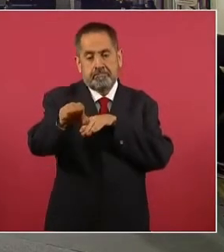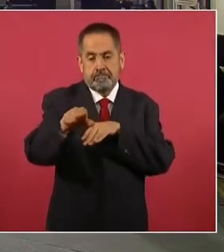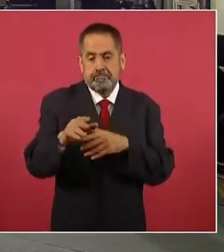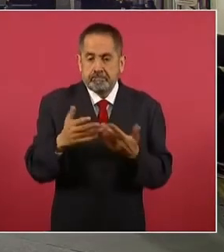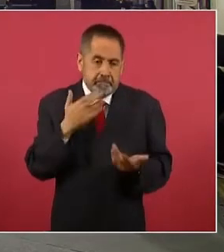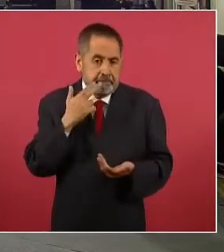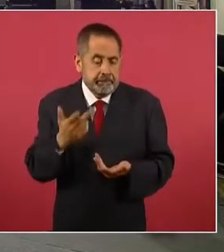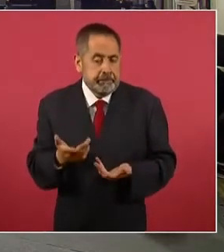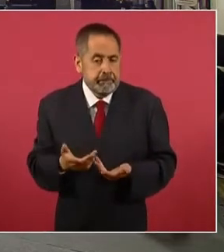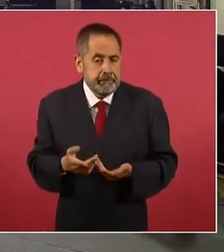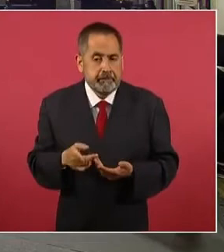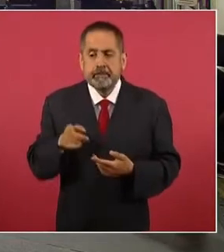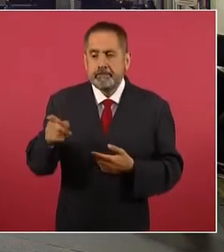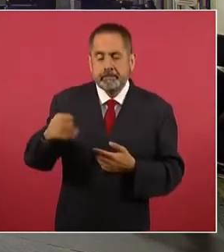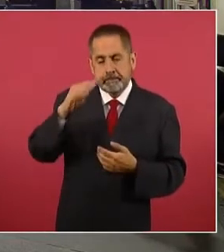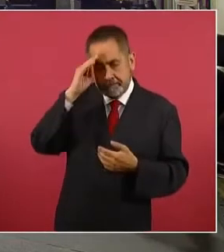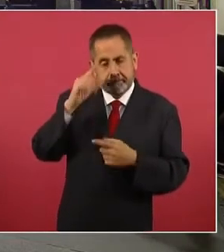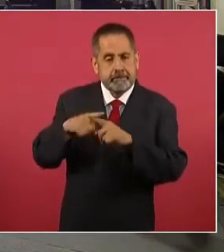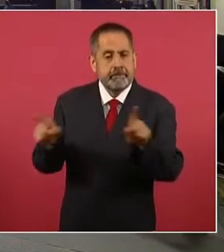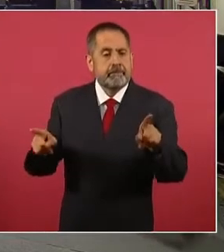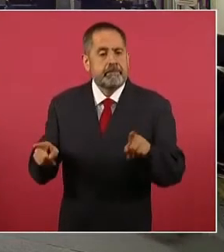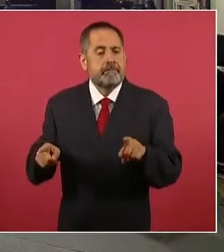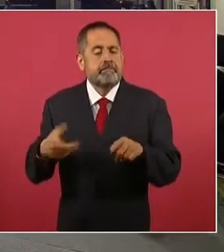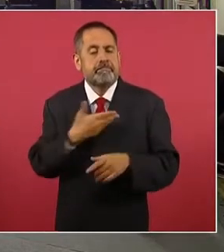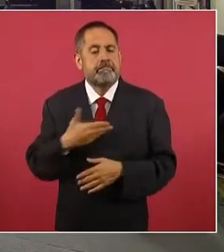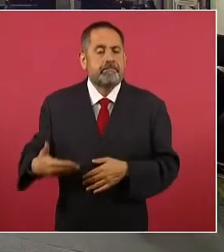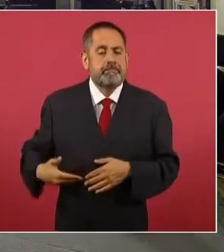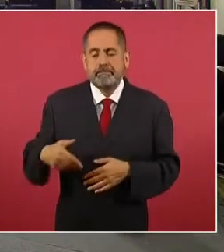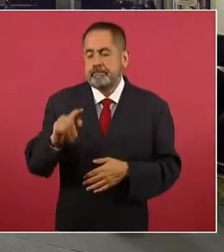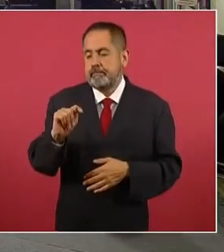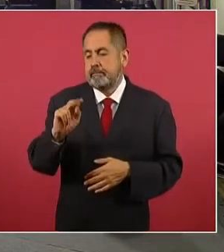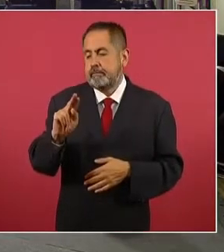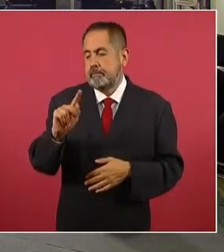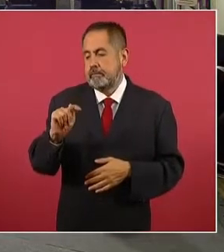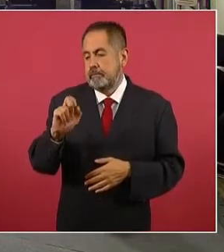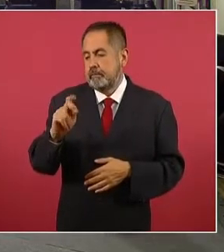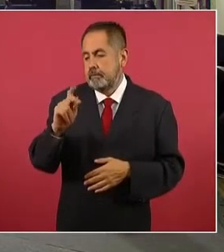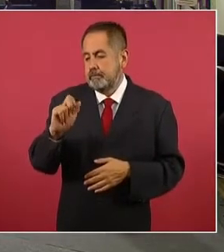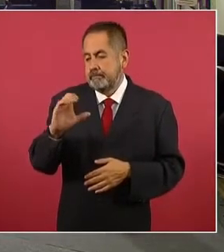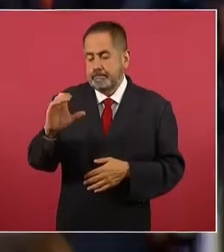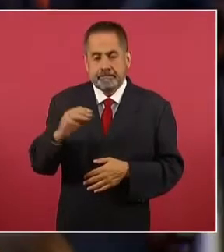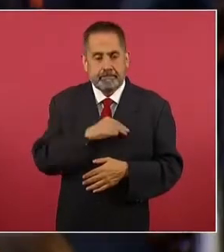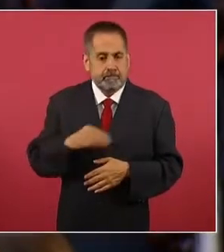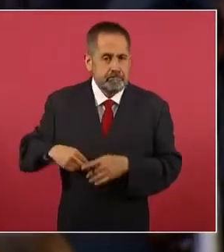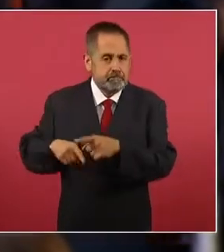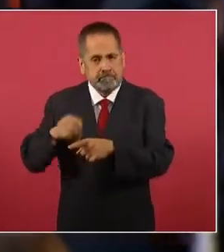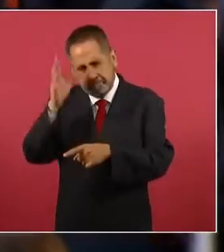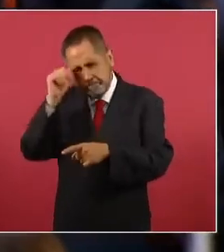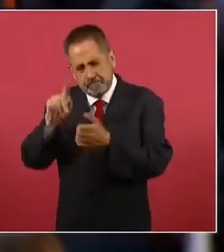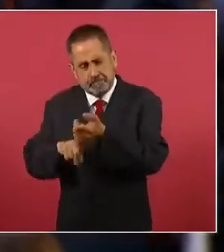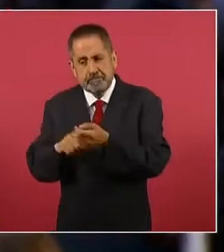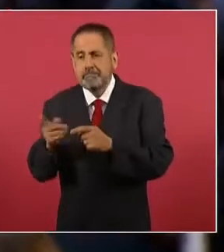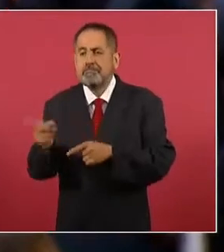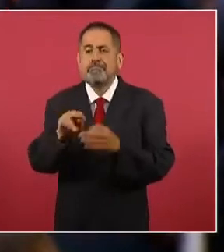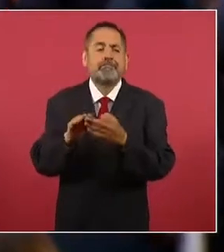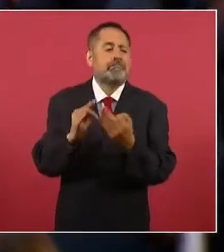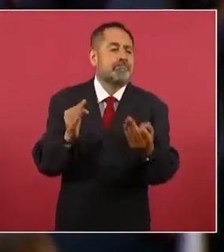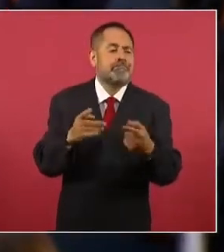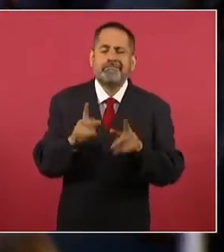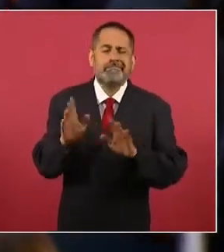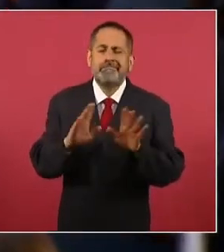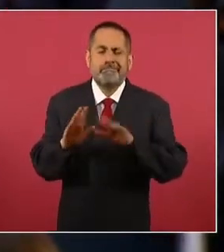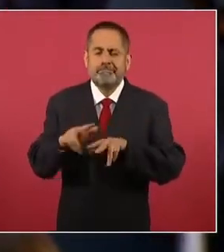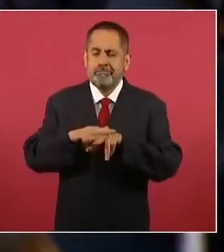una diferencia con el propio presidente municipal de Tultepec, donde él está de acuerdo que sea por abajo, pero hay vecinos que se oponen, han